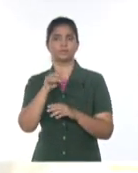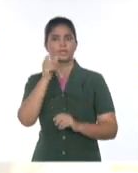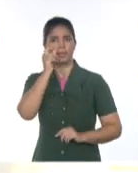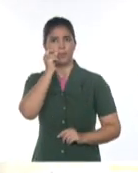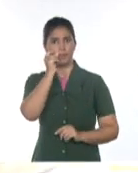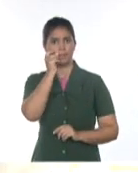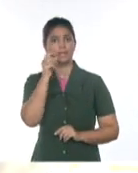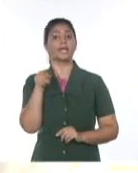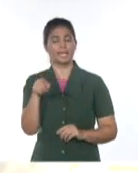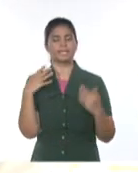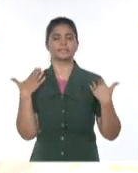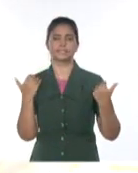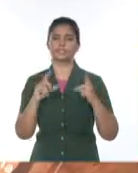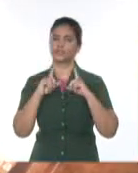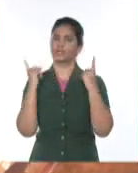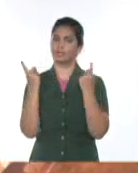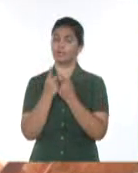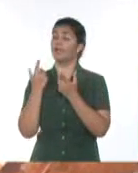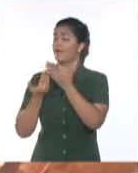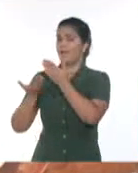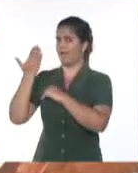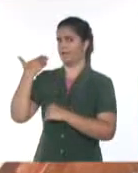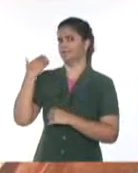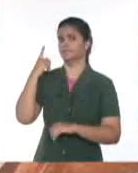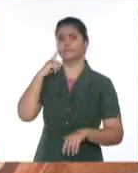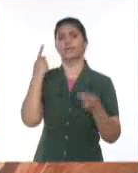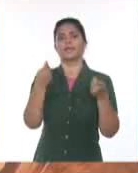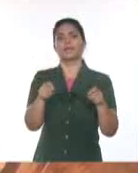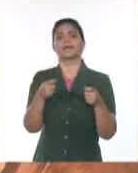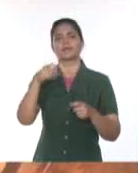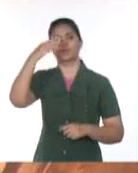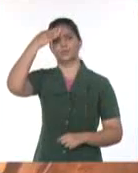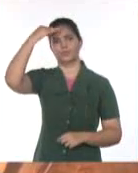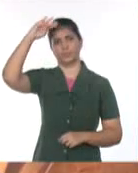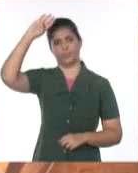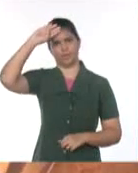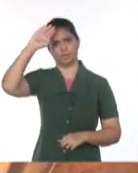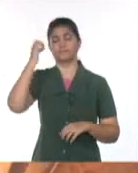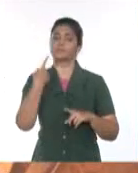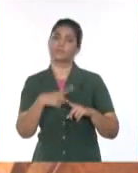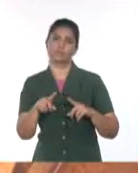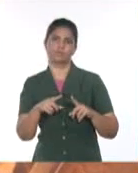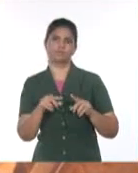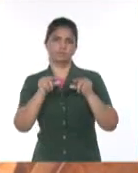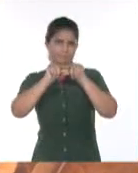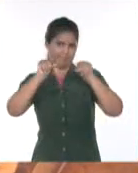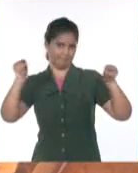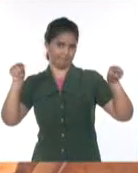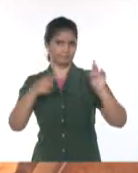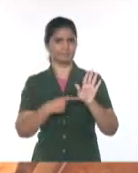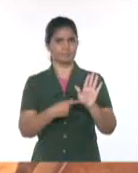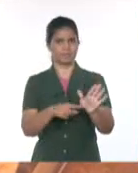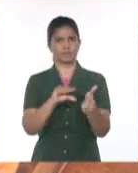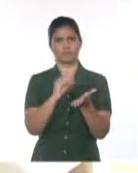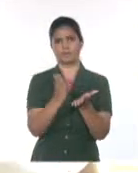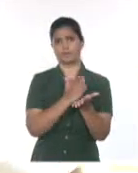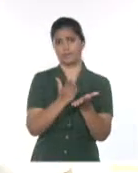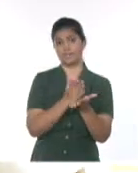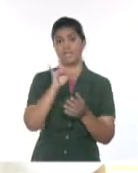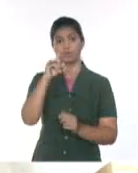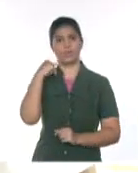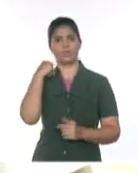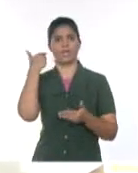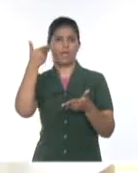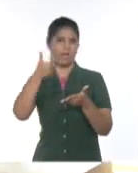el director general de la Radio Cubana. Estuvo sesionando la revista y saliendo durante 9 años. Ya